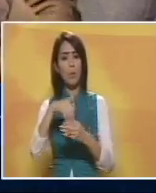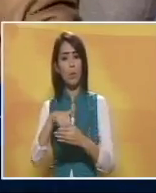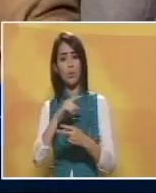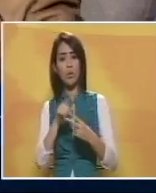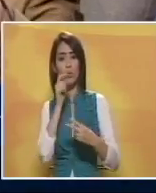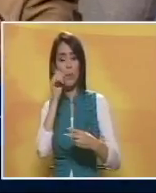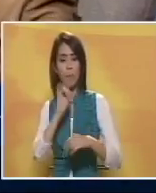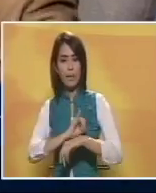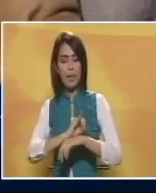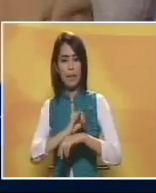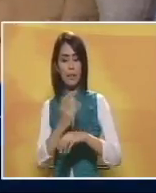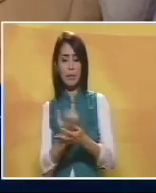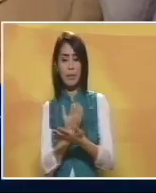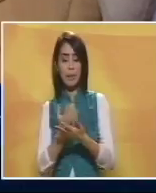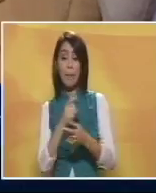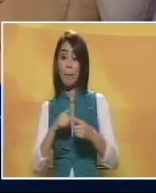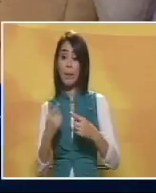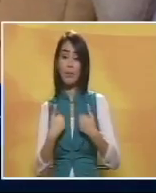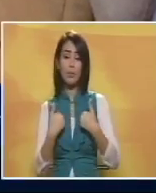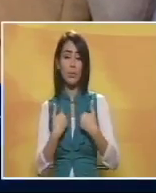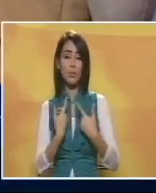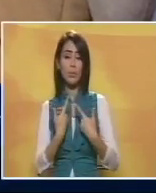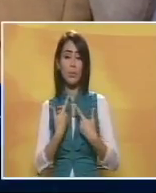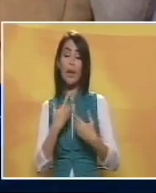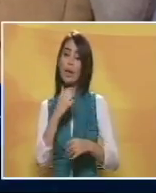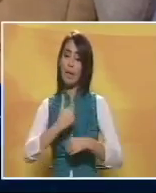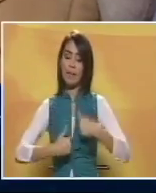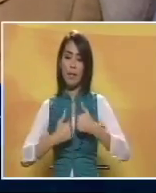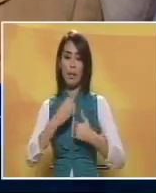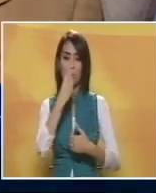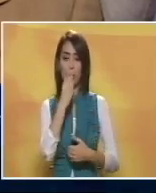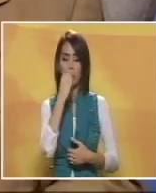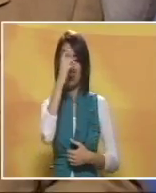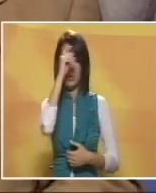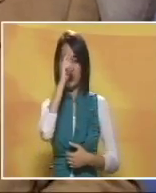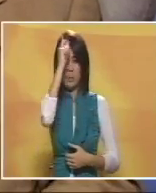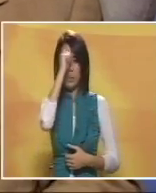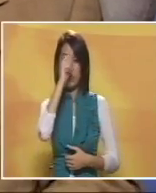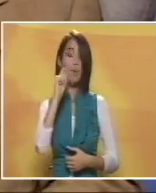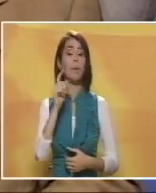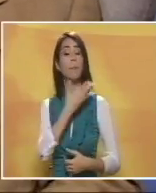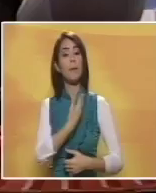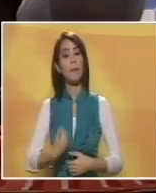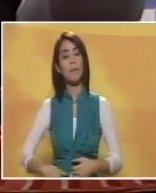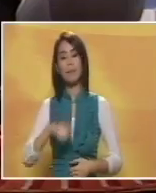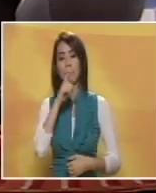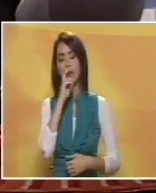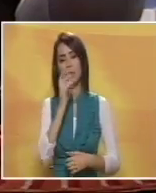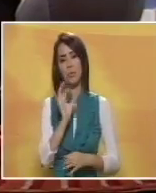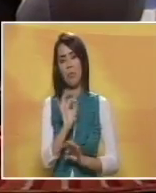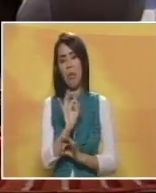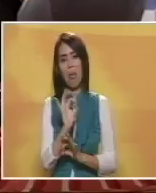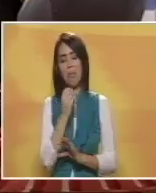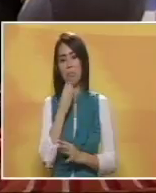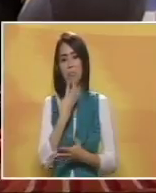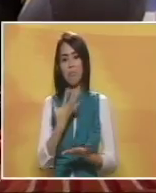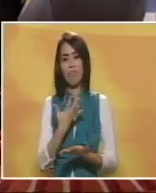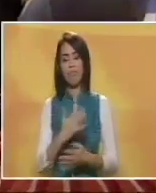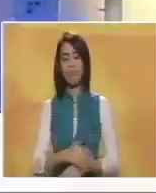pero afecta sobre todo a Falcón. En cambio, al señor Maduro no lo afecta